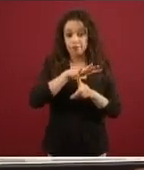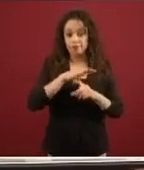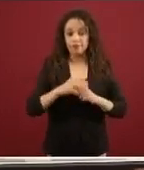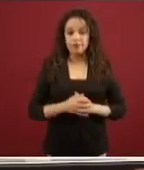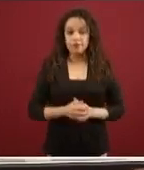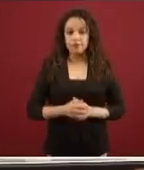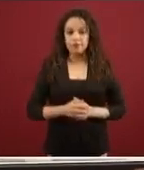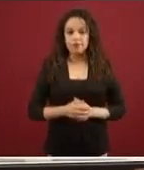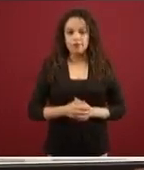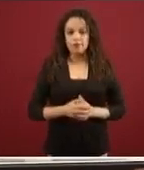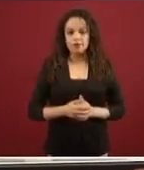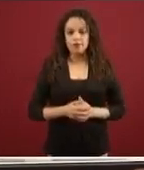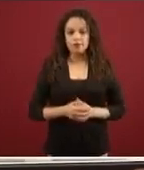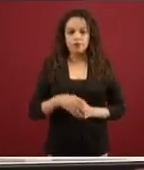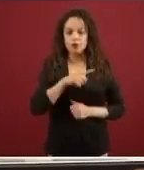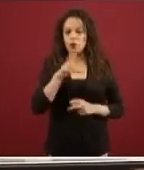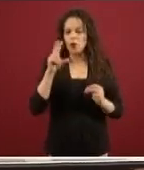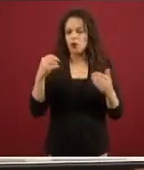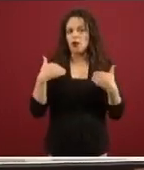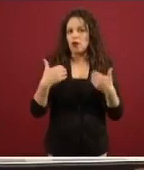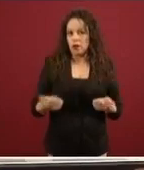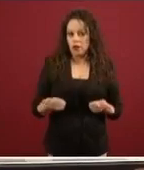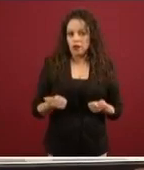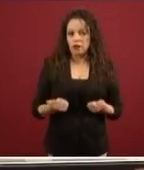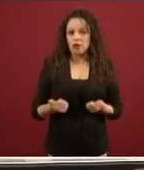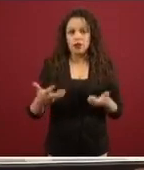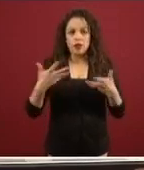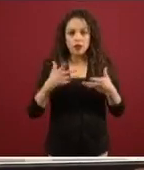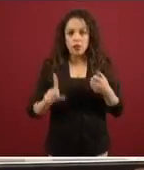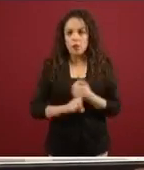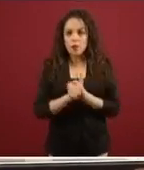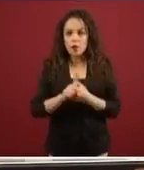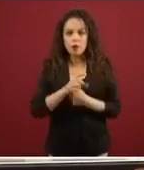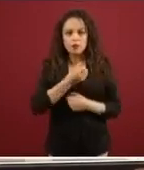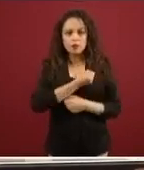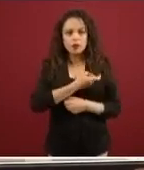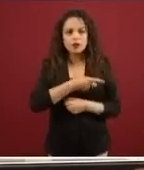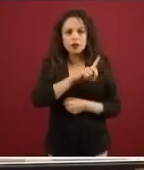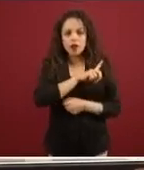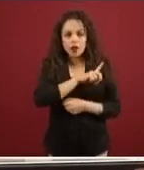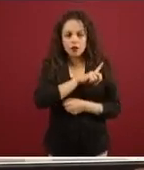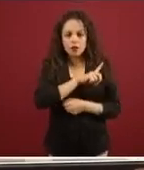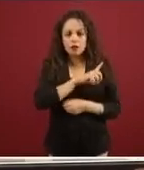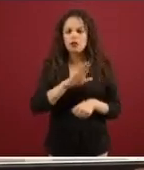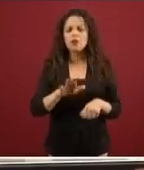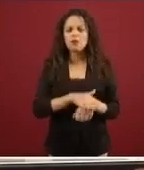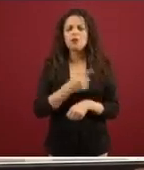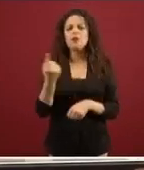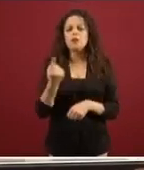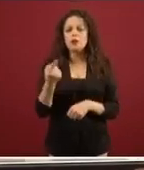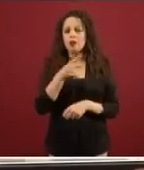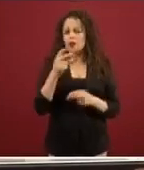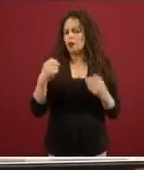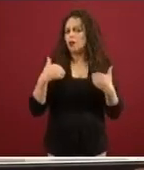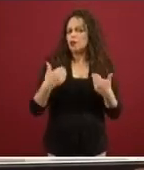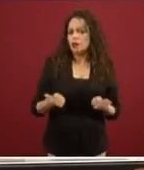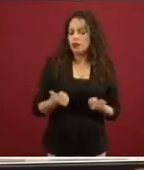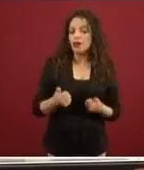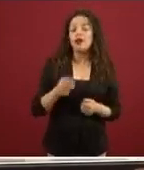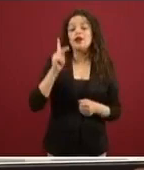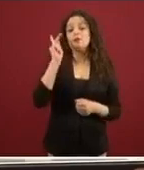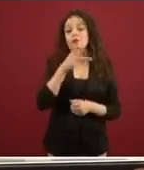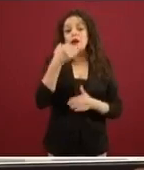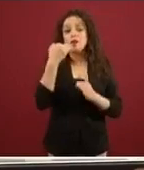percepción de que hay un problema de salud porque no lo está viendo, no conoce a alguien en particular en su